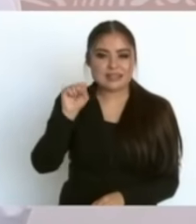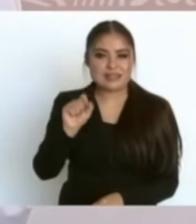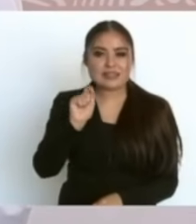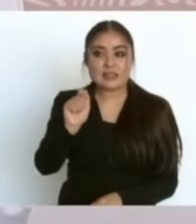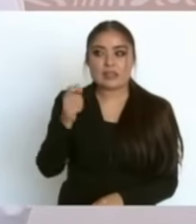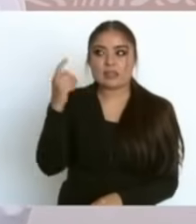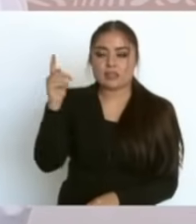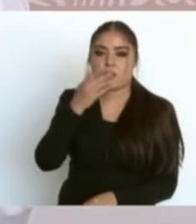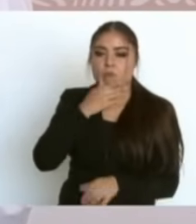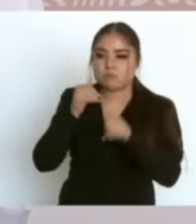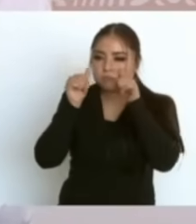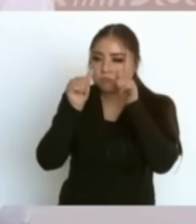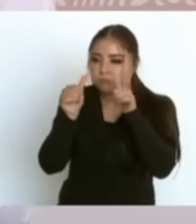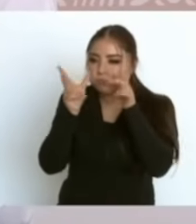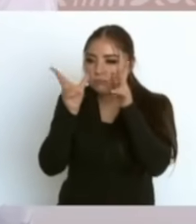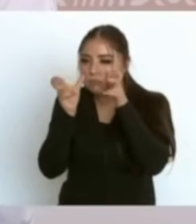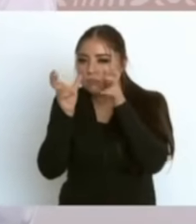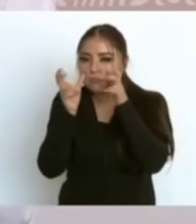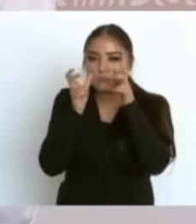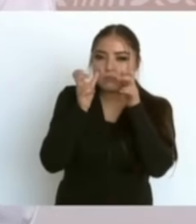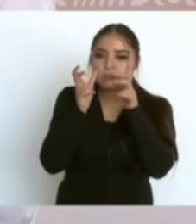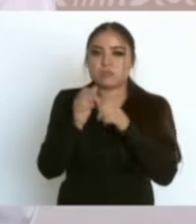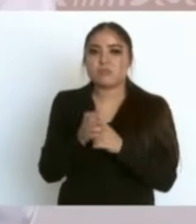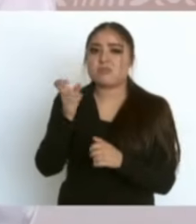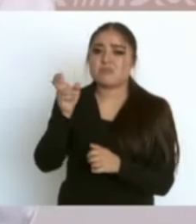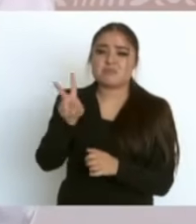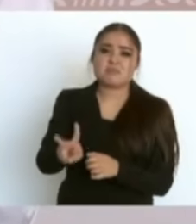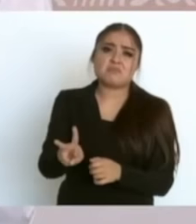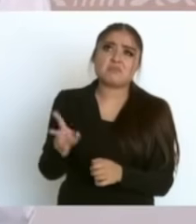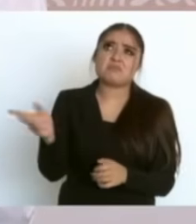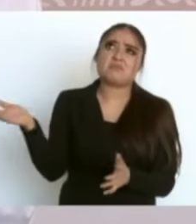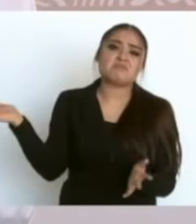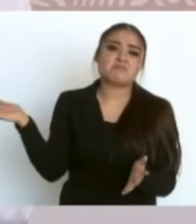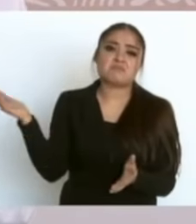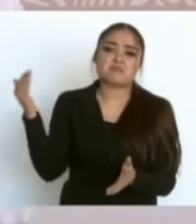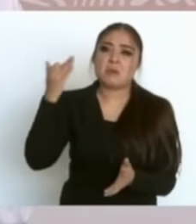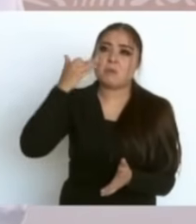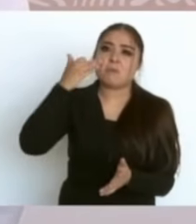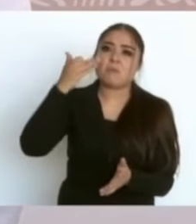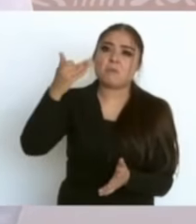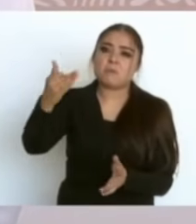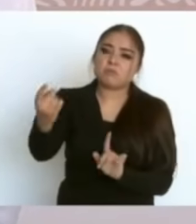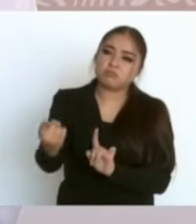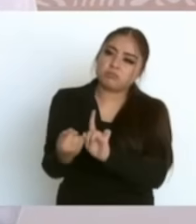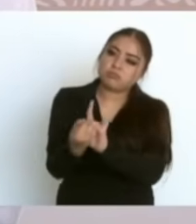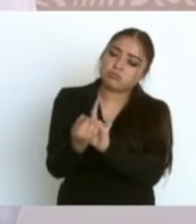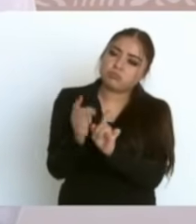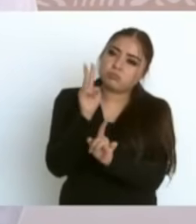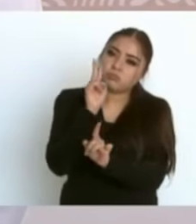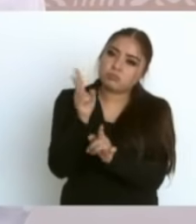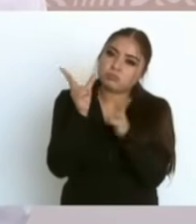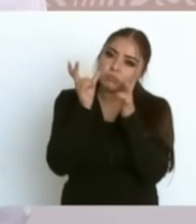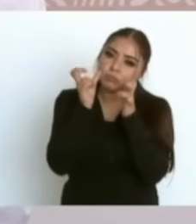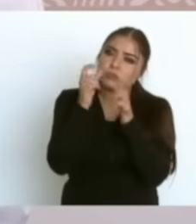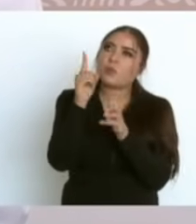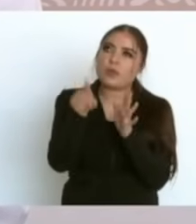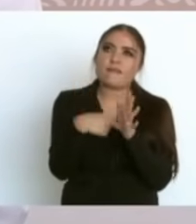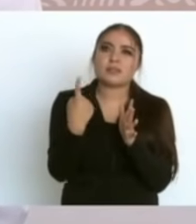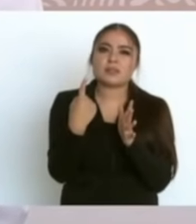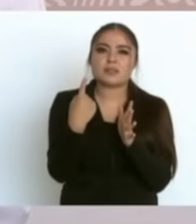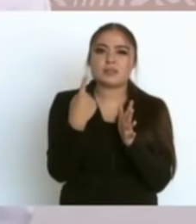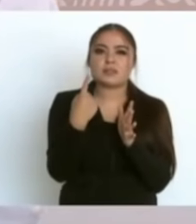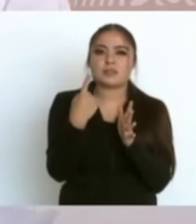escuchaba y se podía pasar bastante tiempo ahí escuchando una vez éste